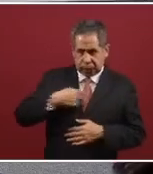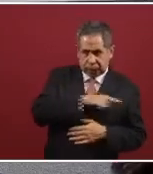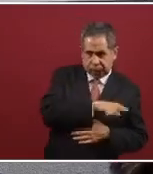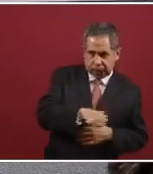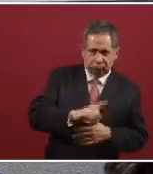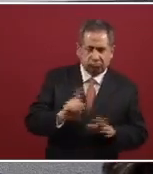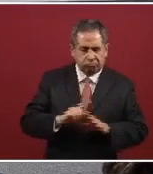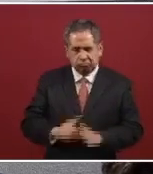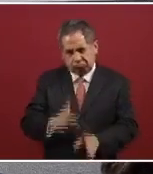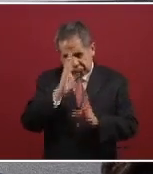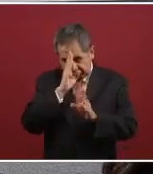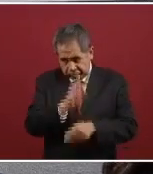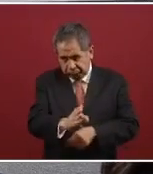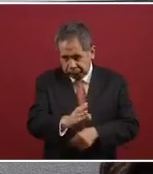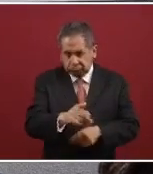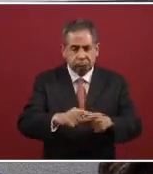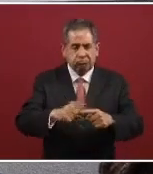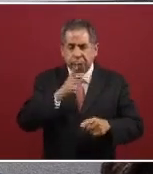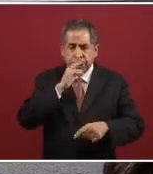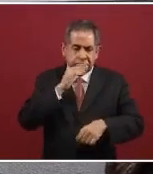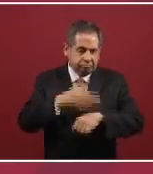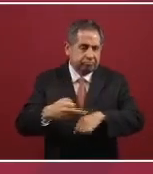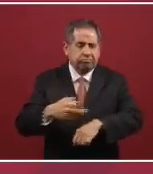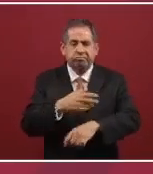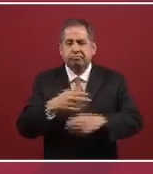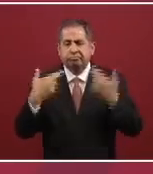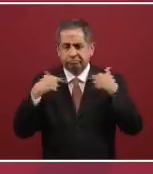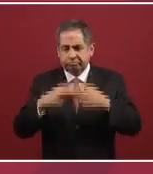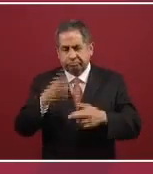los maestros, los padres de familia